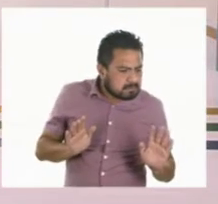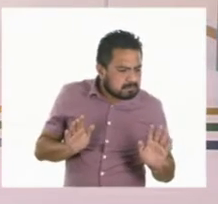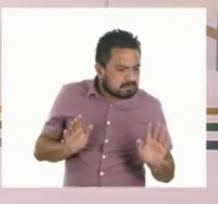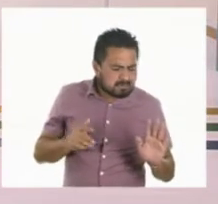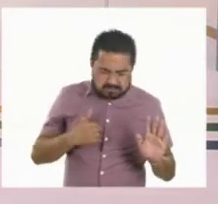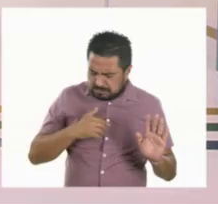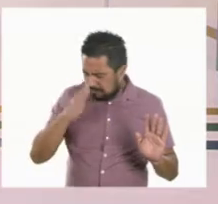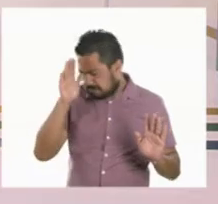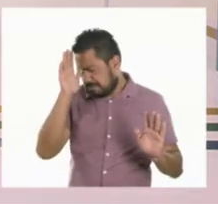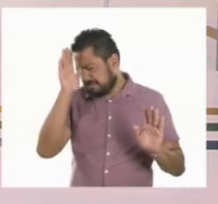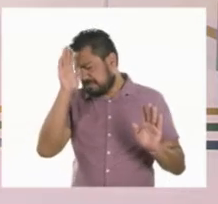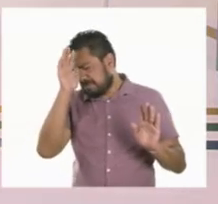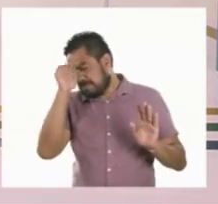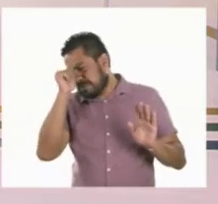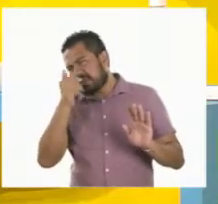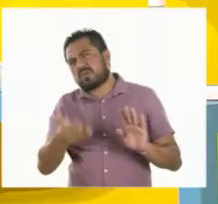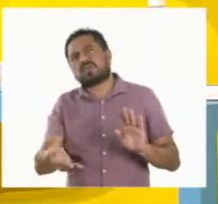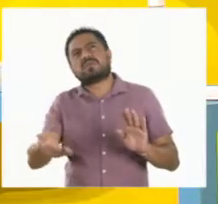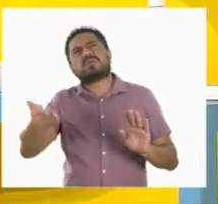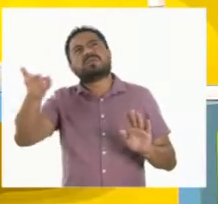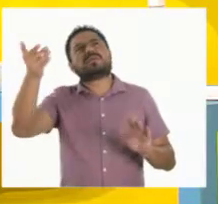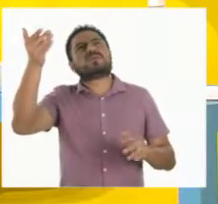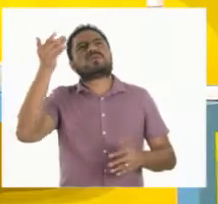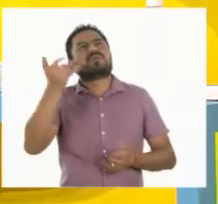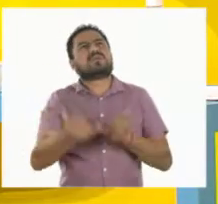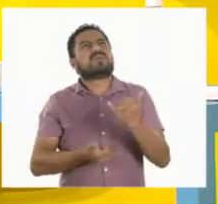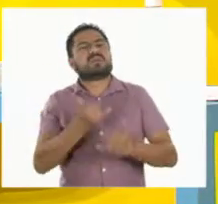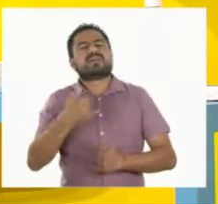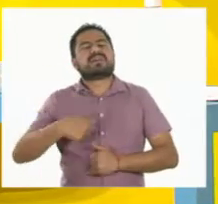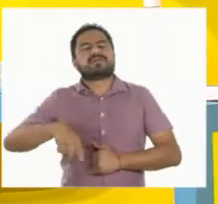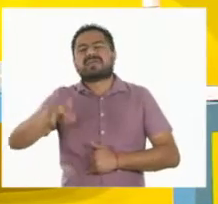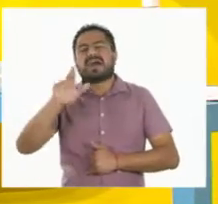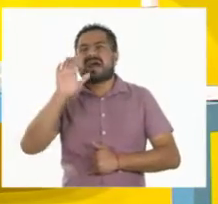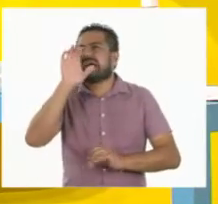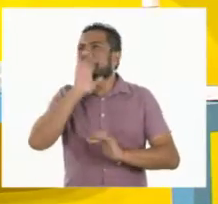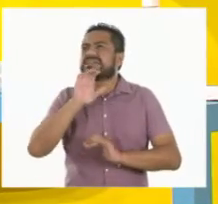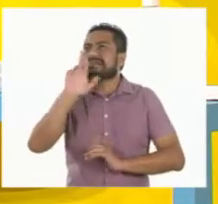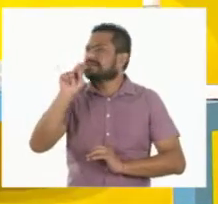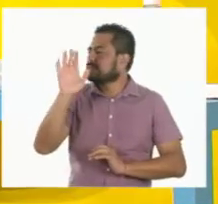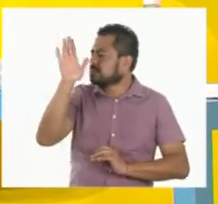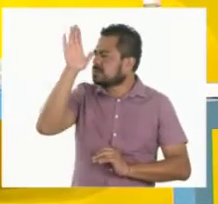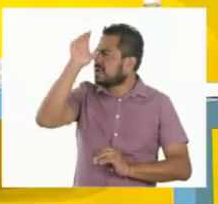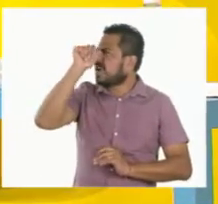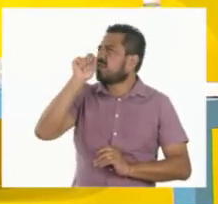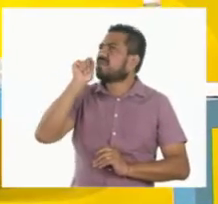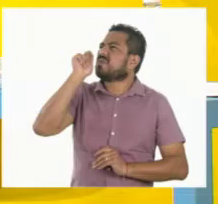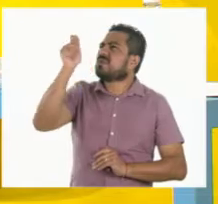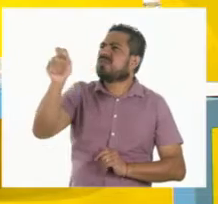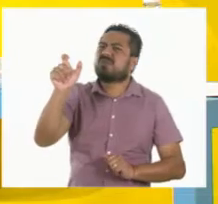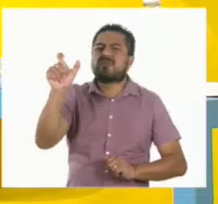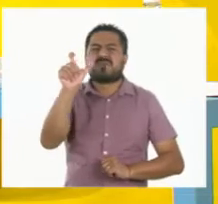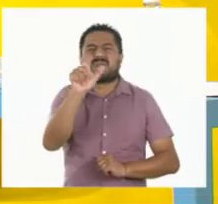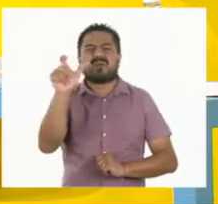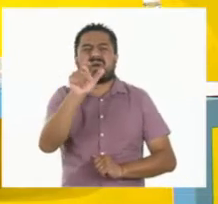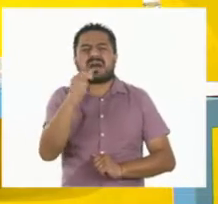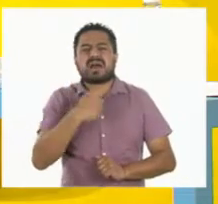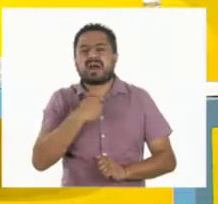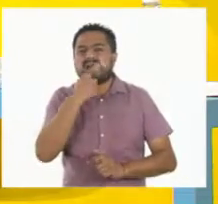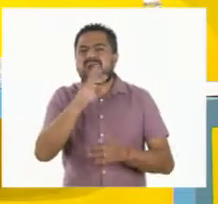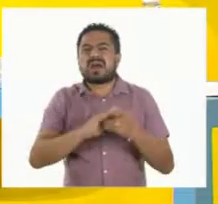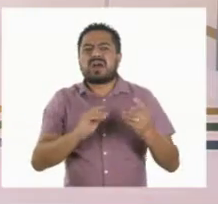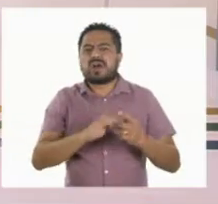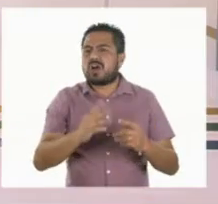Yo me acuerdo de una... Bueno, recuerdo el juego, pero no recuerdo qué canción era cuando, cuando decíamos,